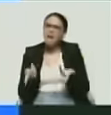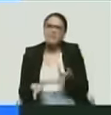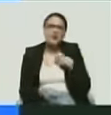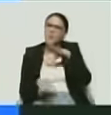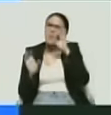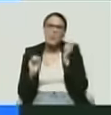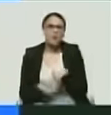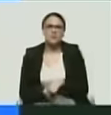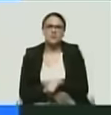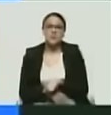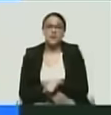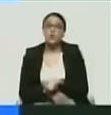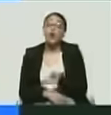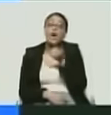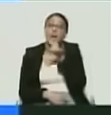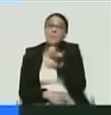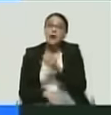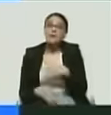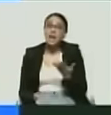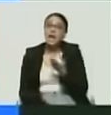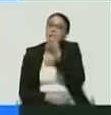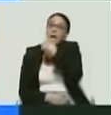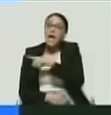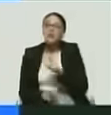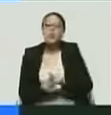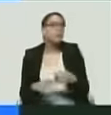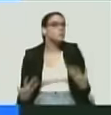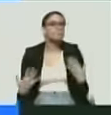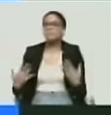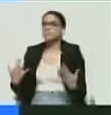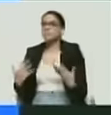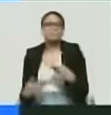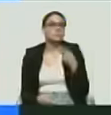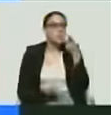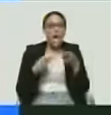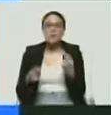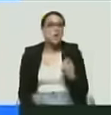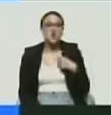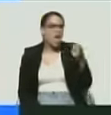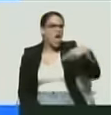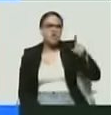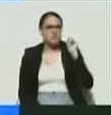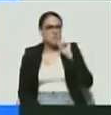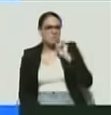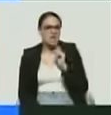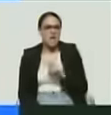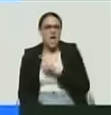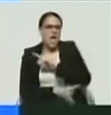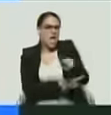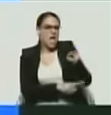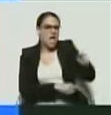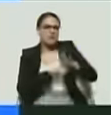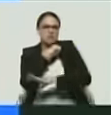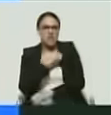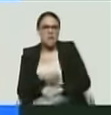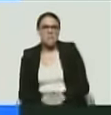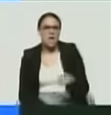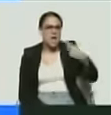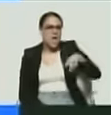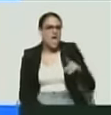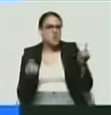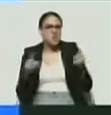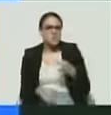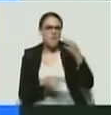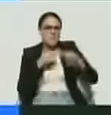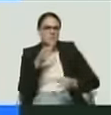ellos siempre andan con el afán de no reconocer, porque son el extremismo, pues. Así son los